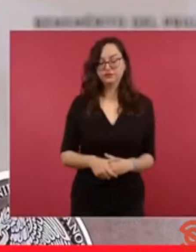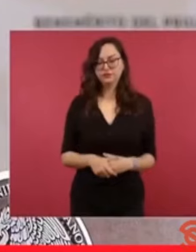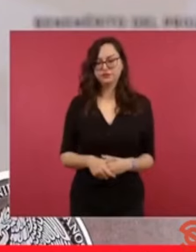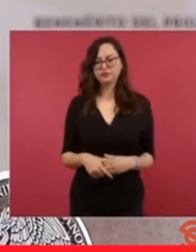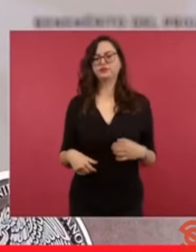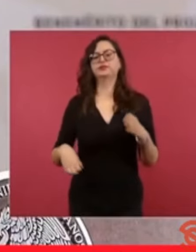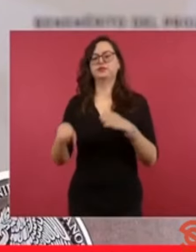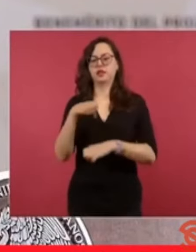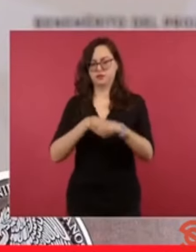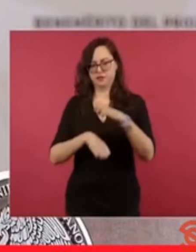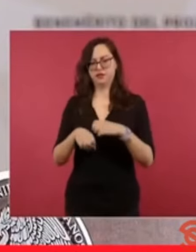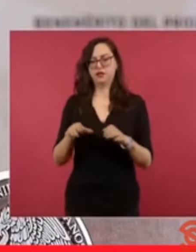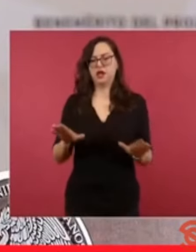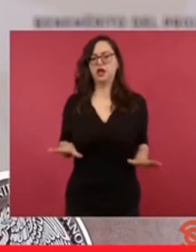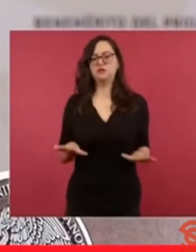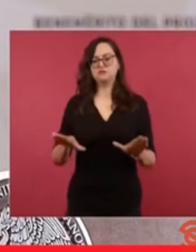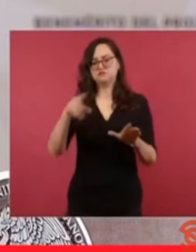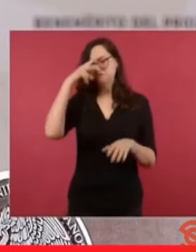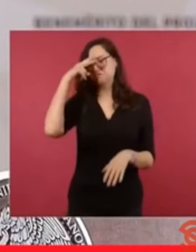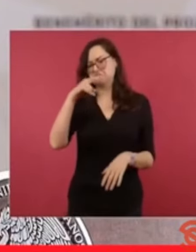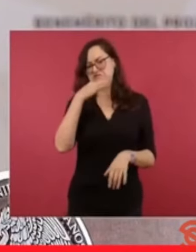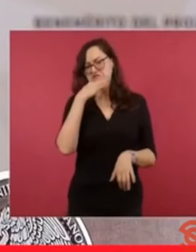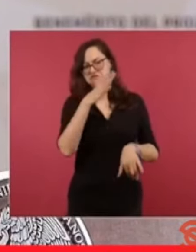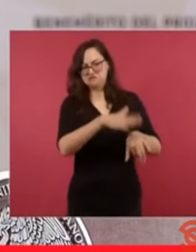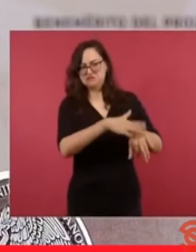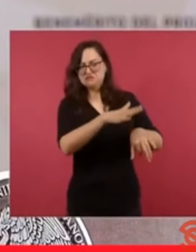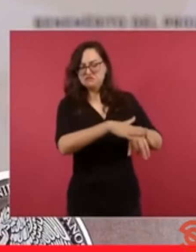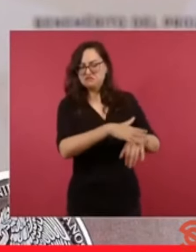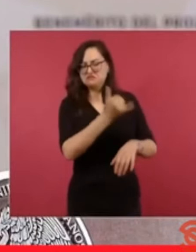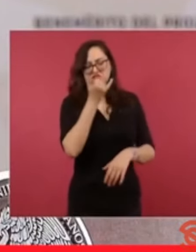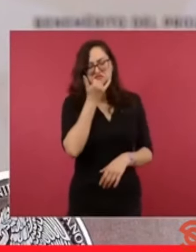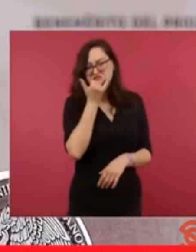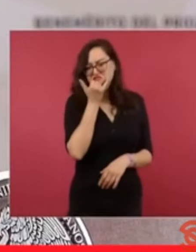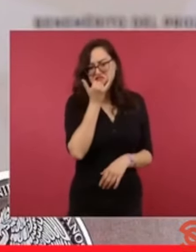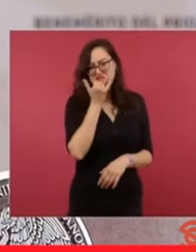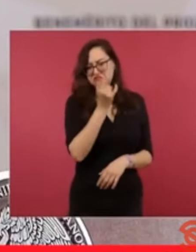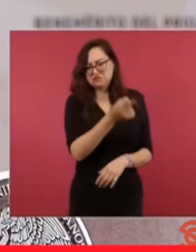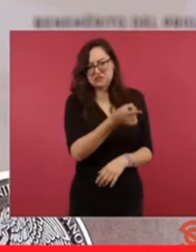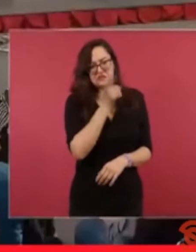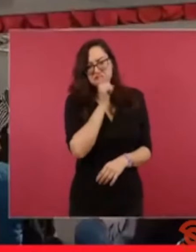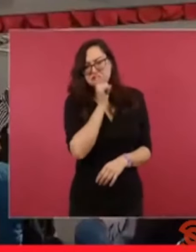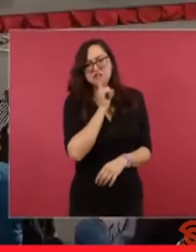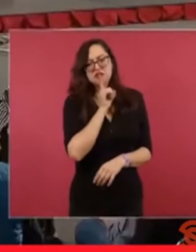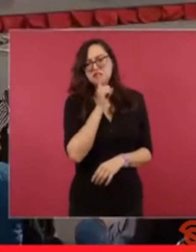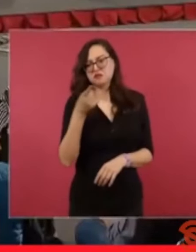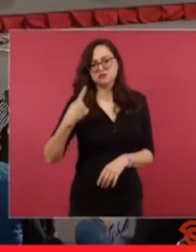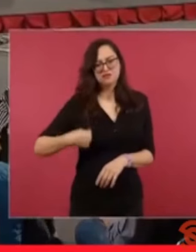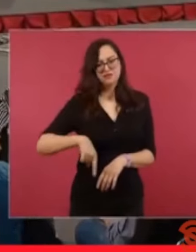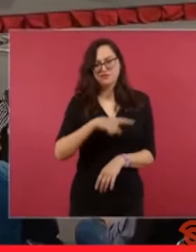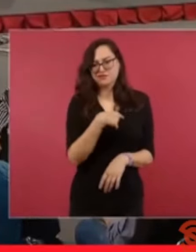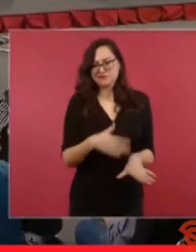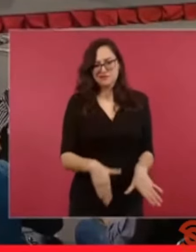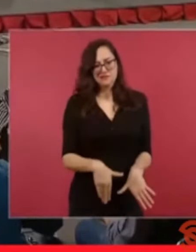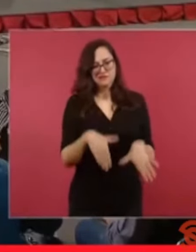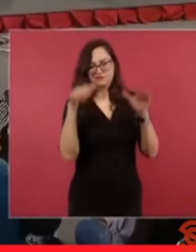Aeroméxico desmintió la pifia y aclaró, él escribió en su cuenta de Twitter, desde el Aeropuerto